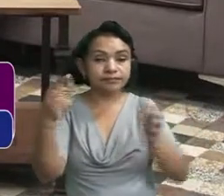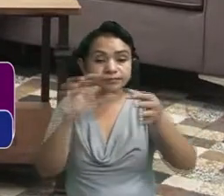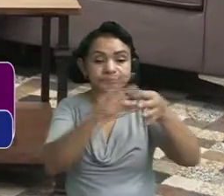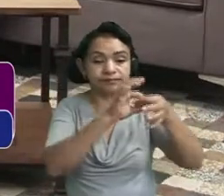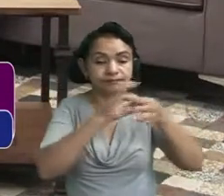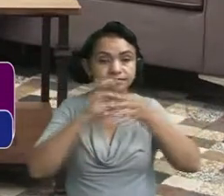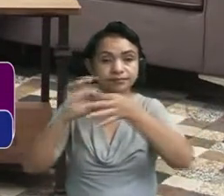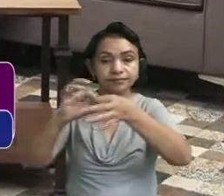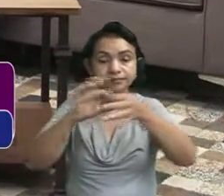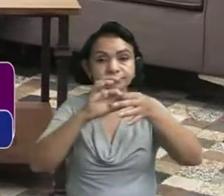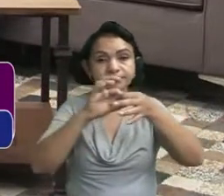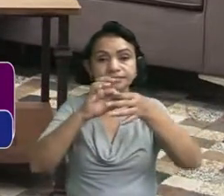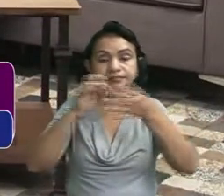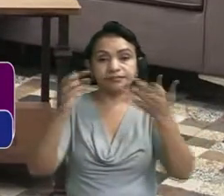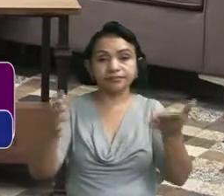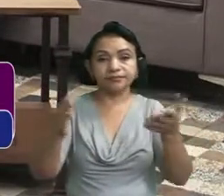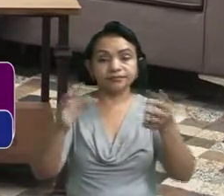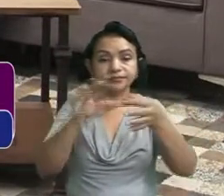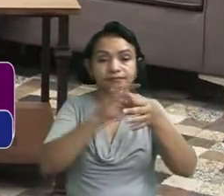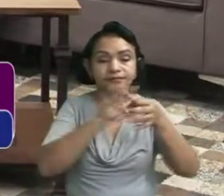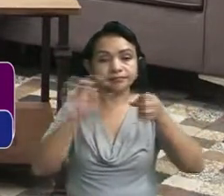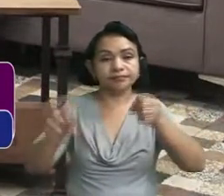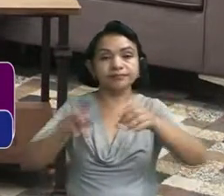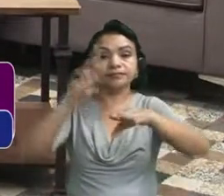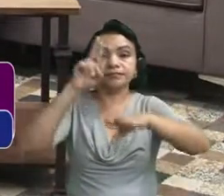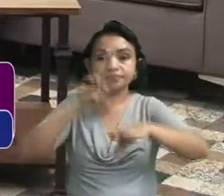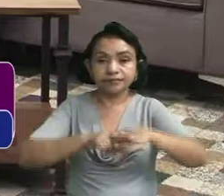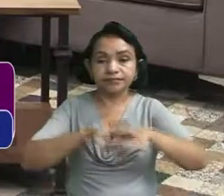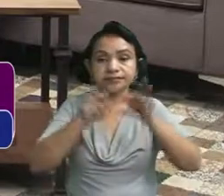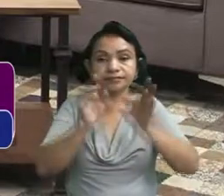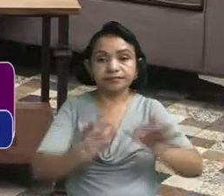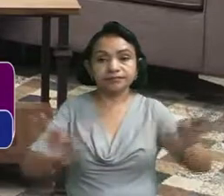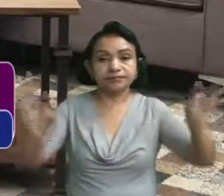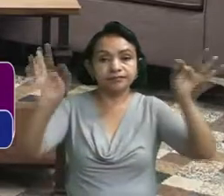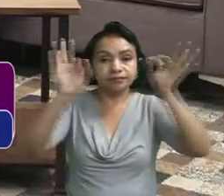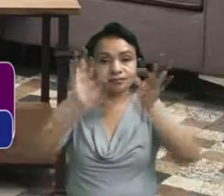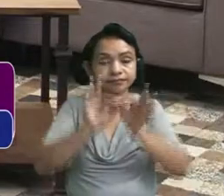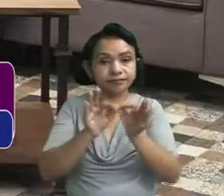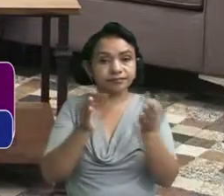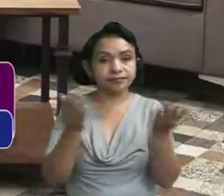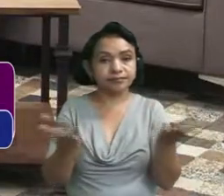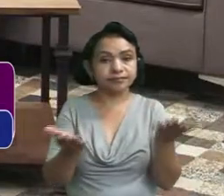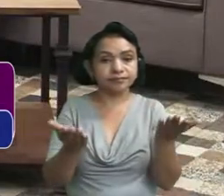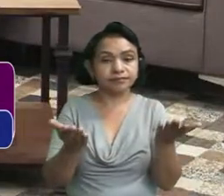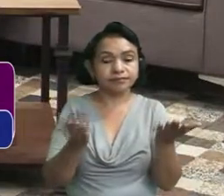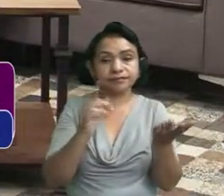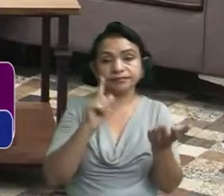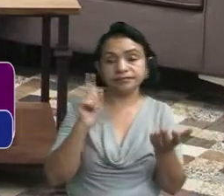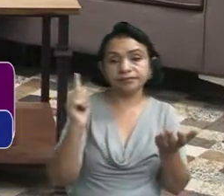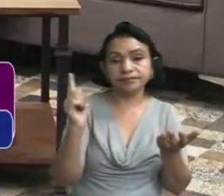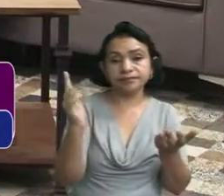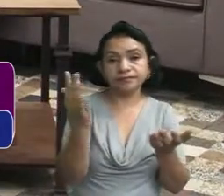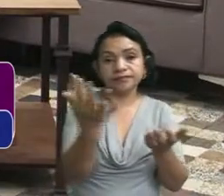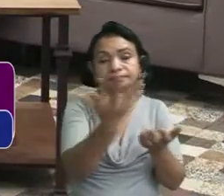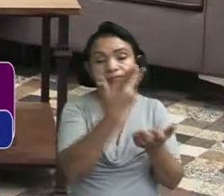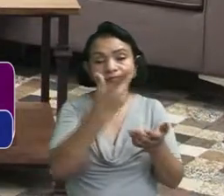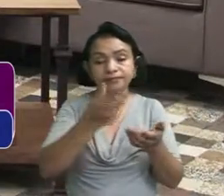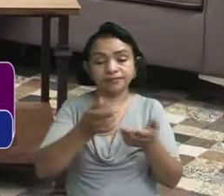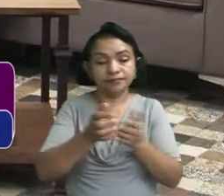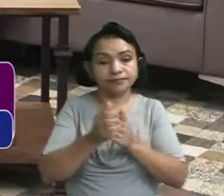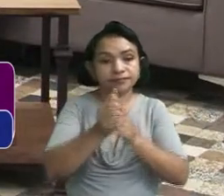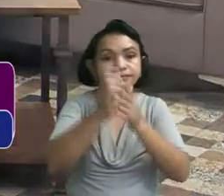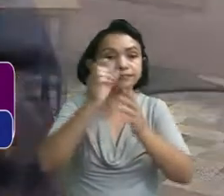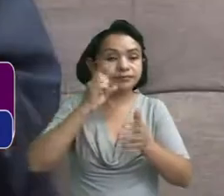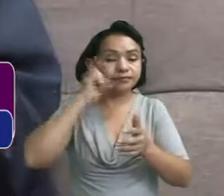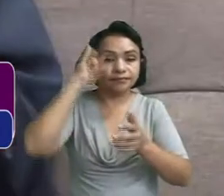reconciliación y unidad nacional. Okay. La unidad nacional como premisa, la unidad nacional como premisa para que todos juntos empujemos la carreta del desarrollo